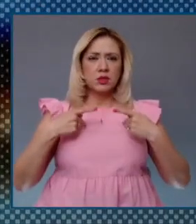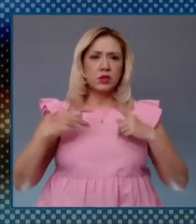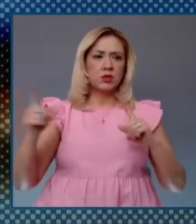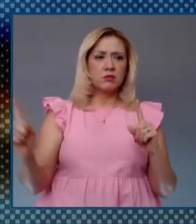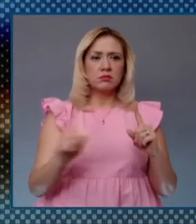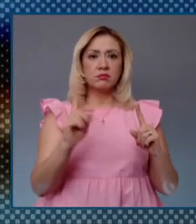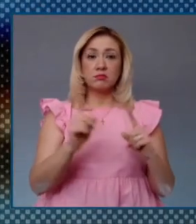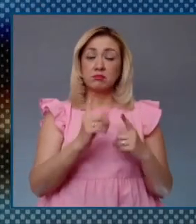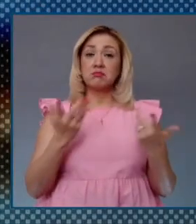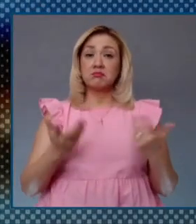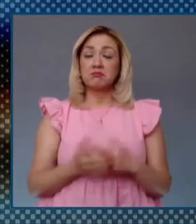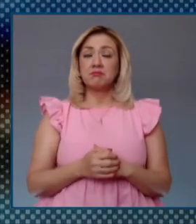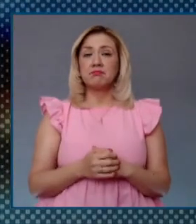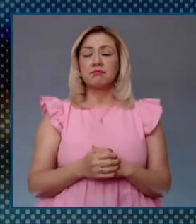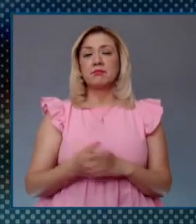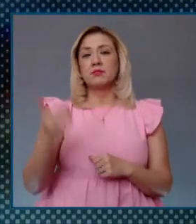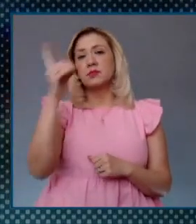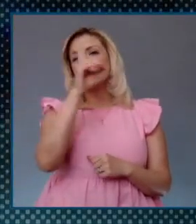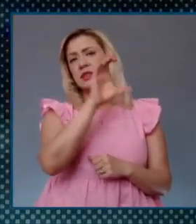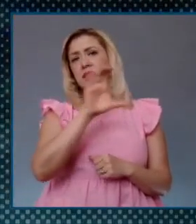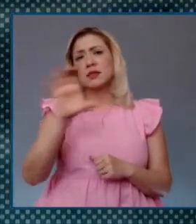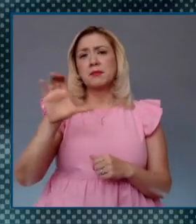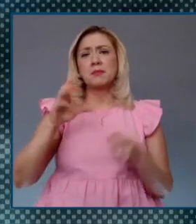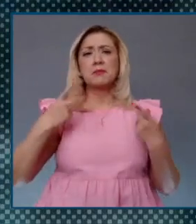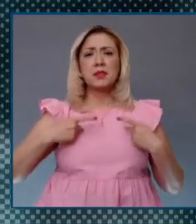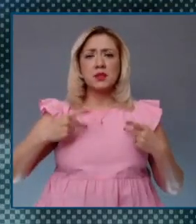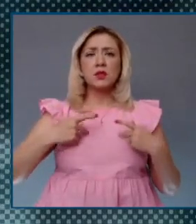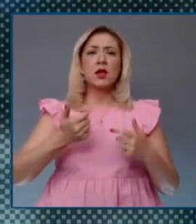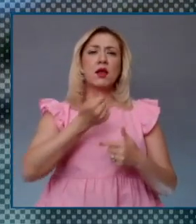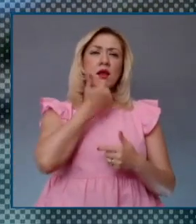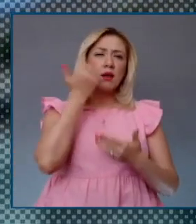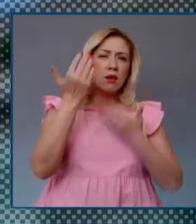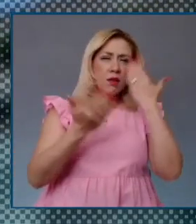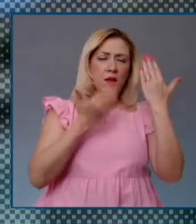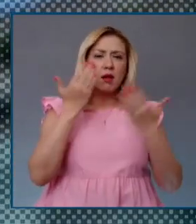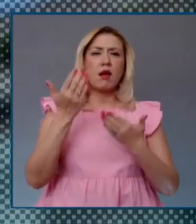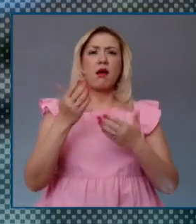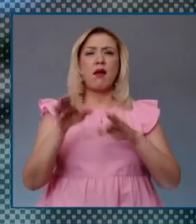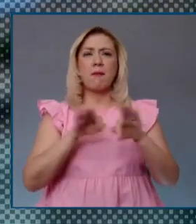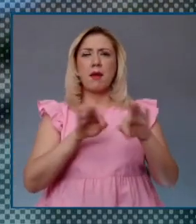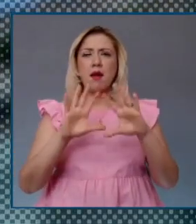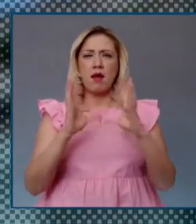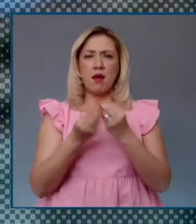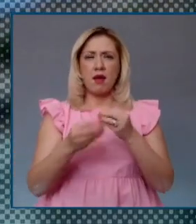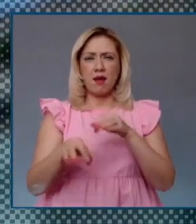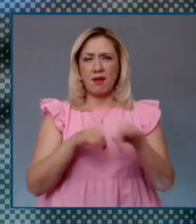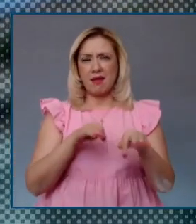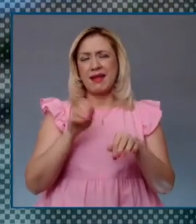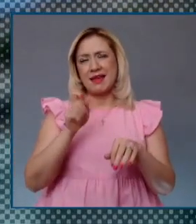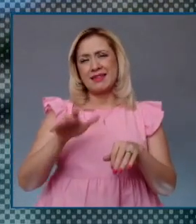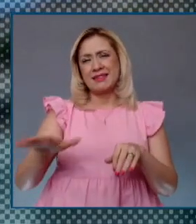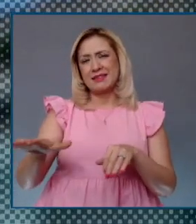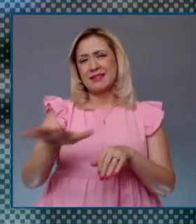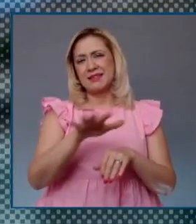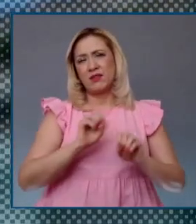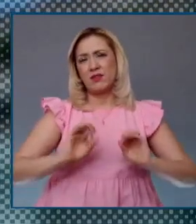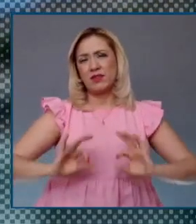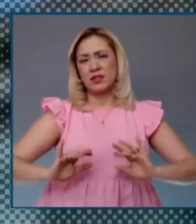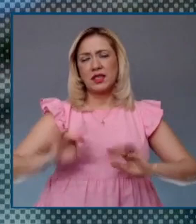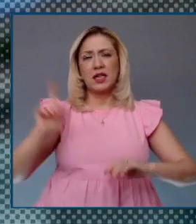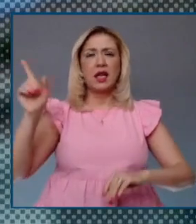Más de 100 personas, entre estudiantes y personal administrativo del Colegio de Bachilleres de Pichucalco en Chiapas, asistieron